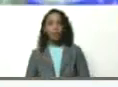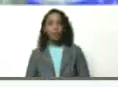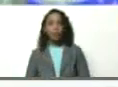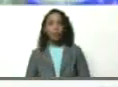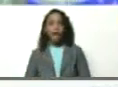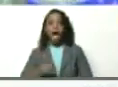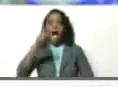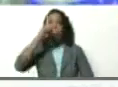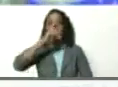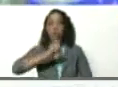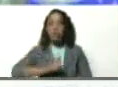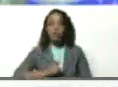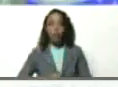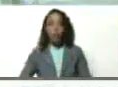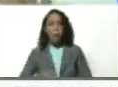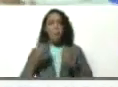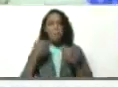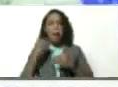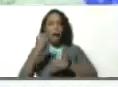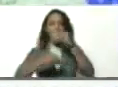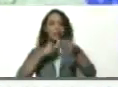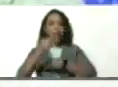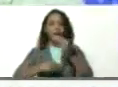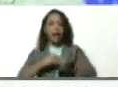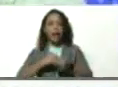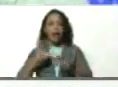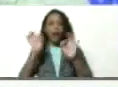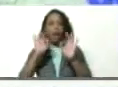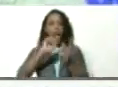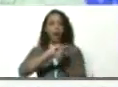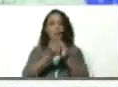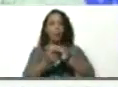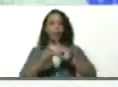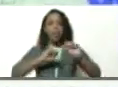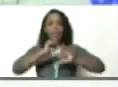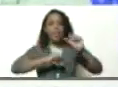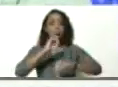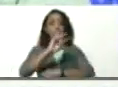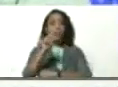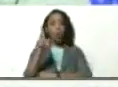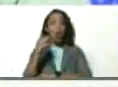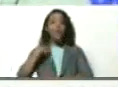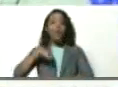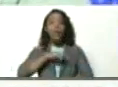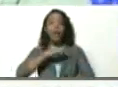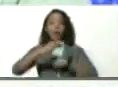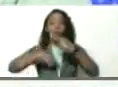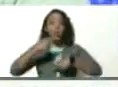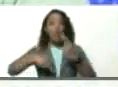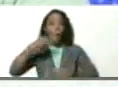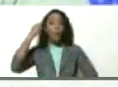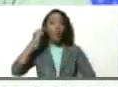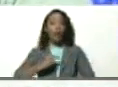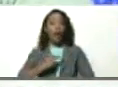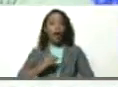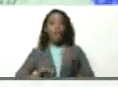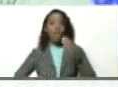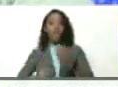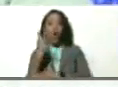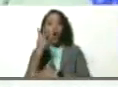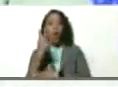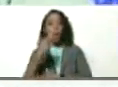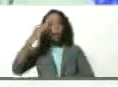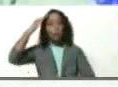año para ser irreversible la revolución del siglo 21 nuestra revolución bolivariana fundada por el comandante